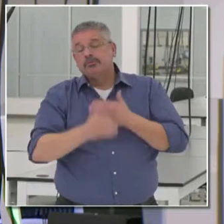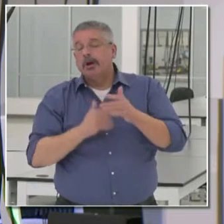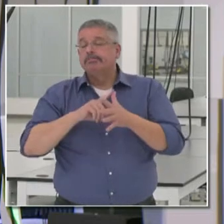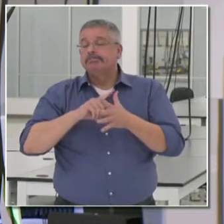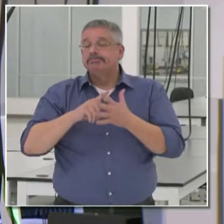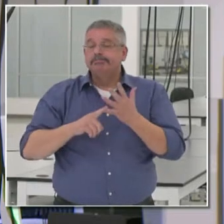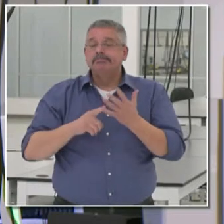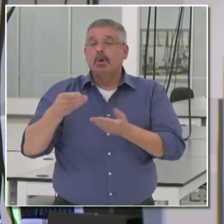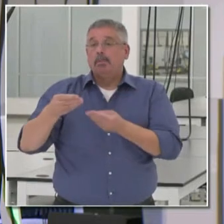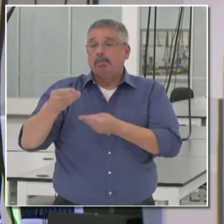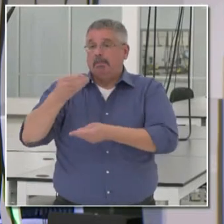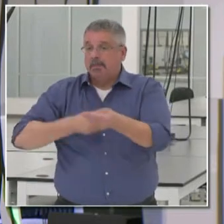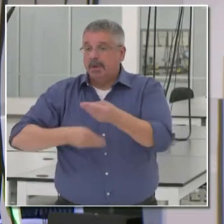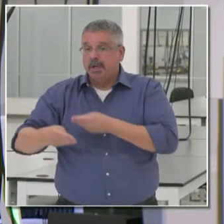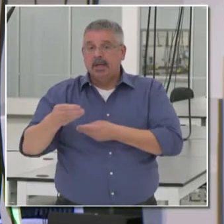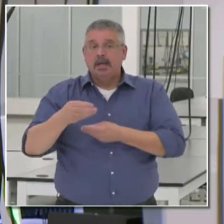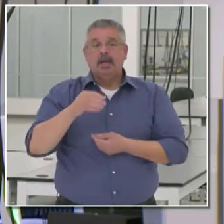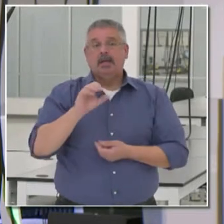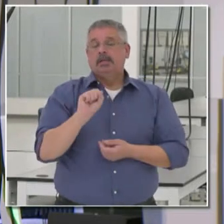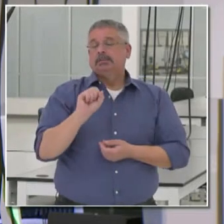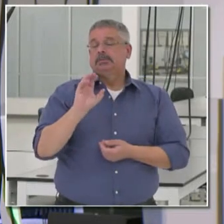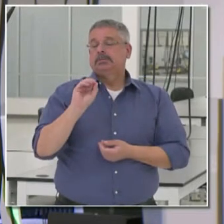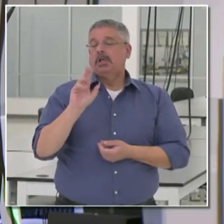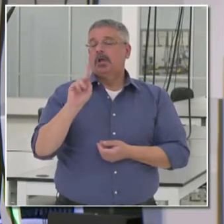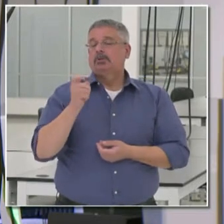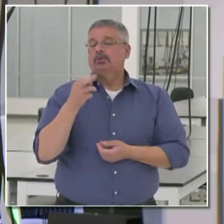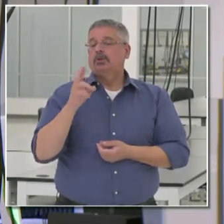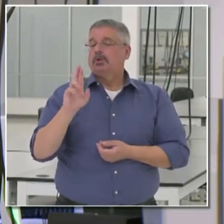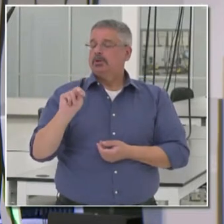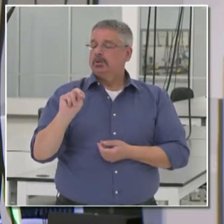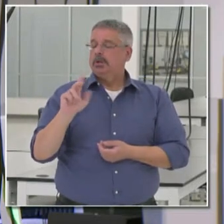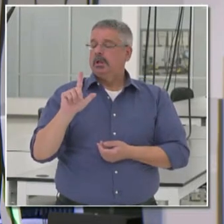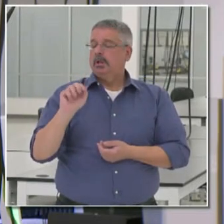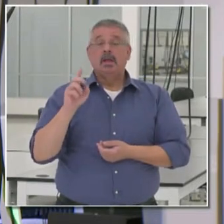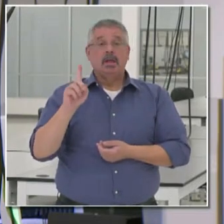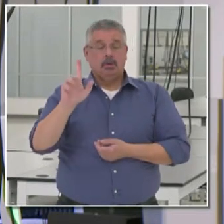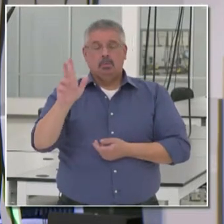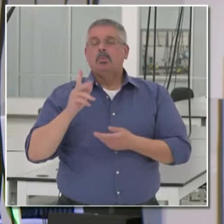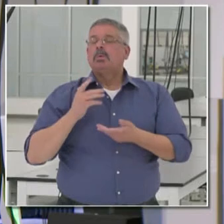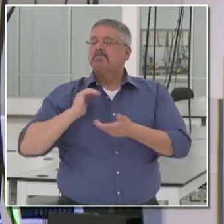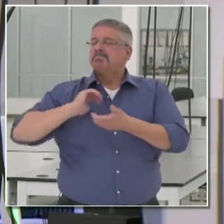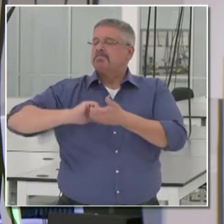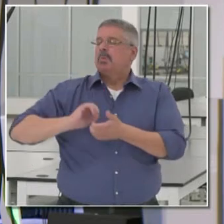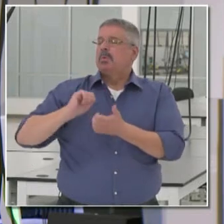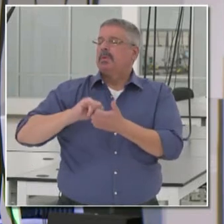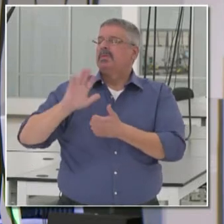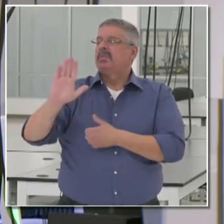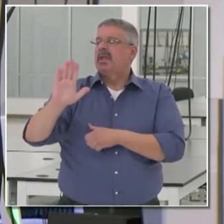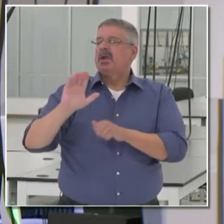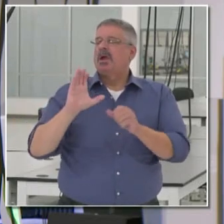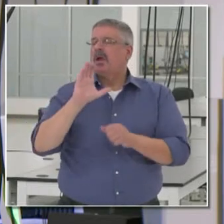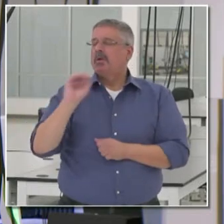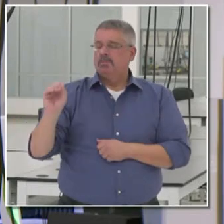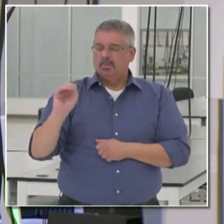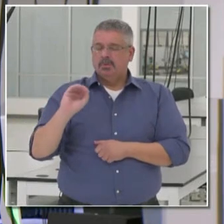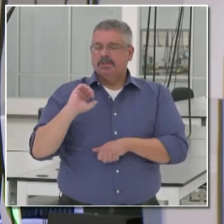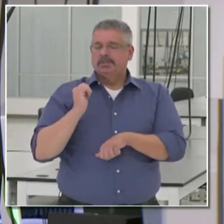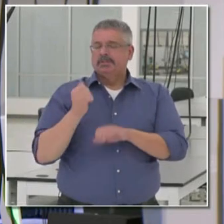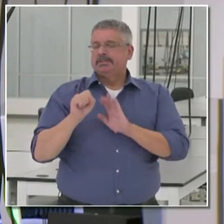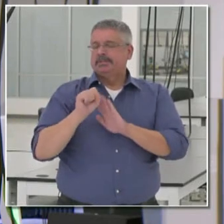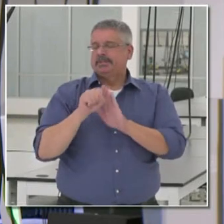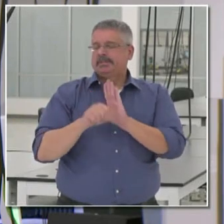tercero que será el reembolso sunderland es el nombre de la empresa y nos contamos con una empresa de logística